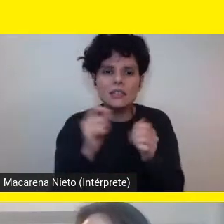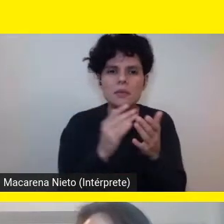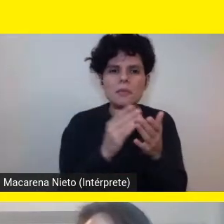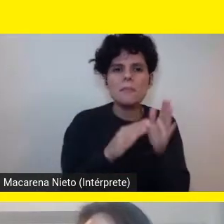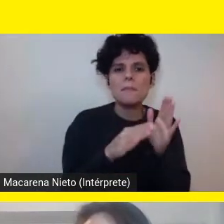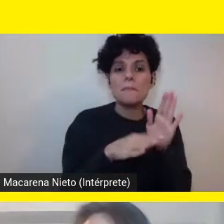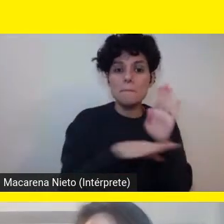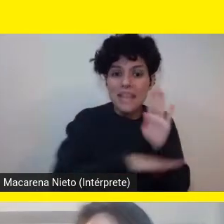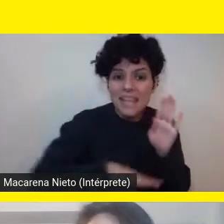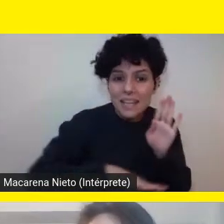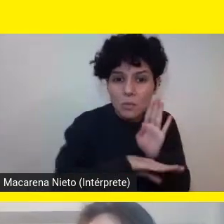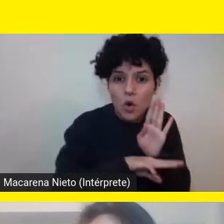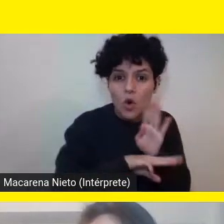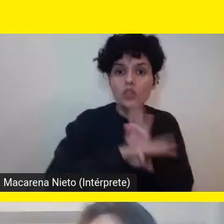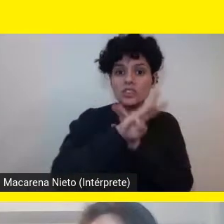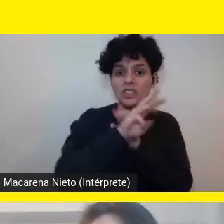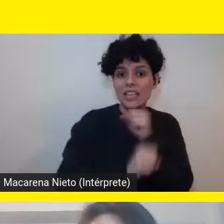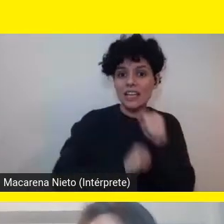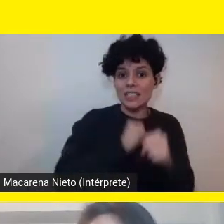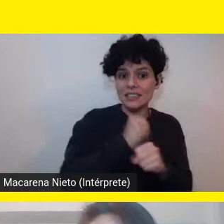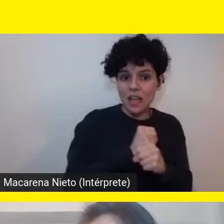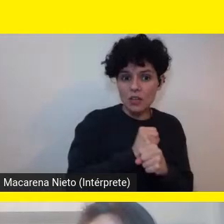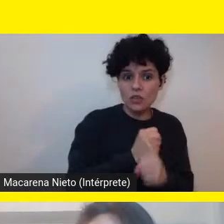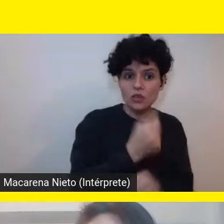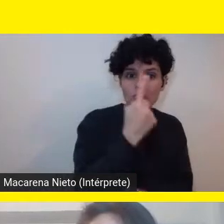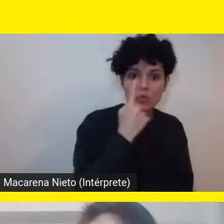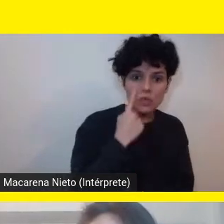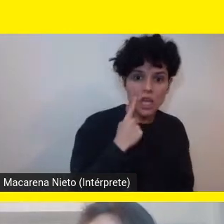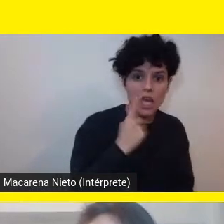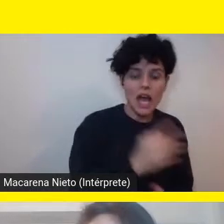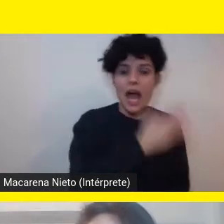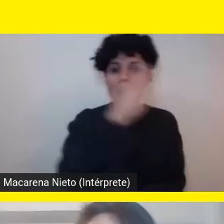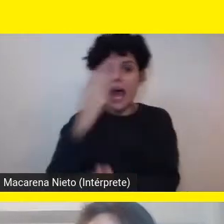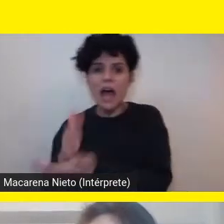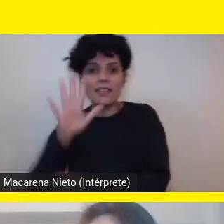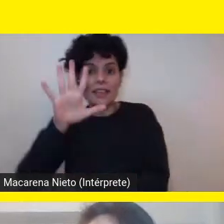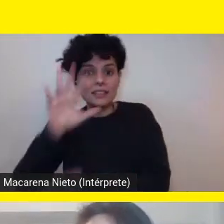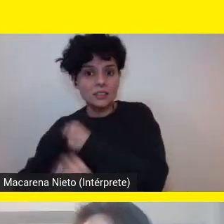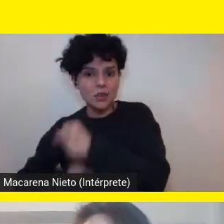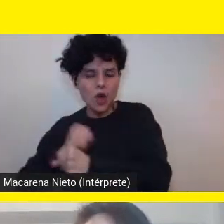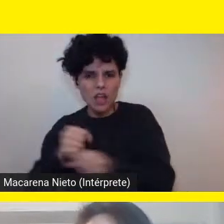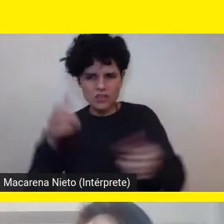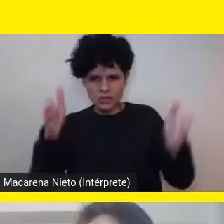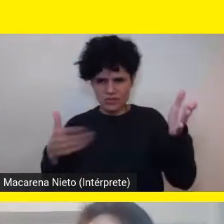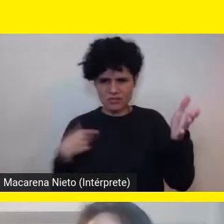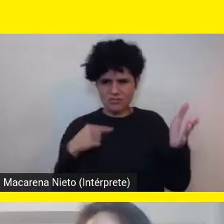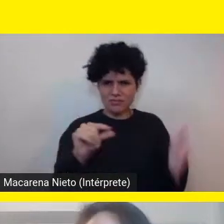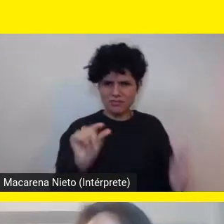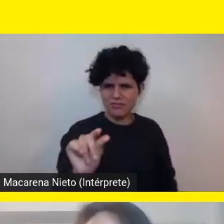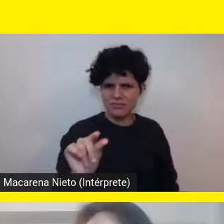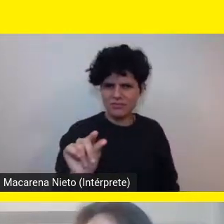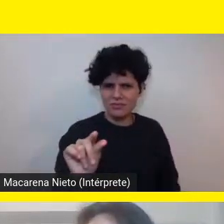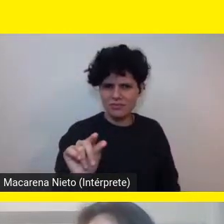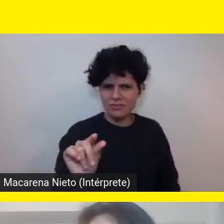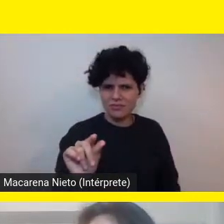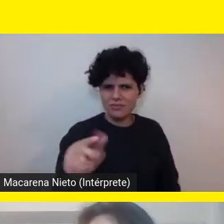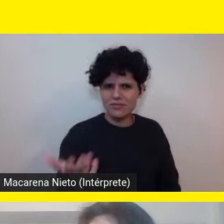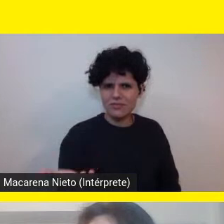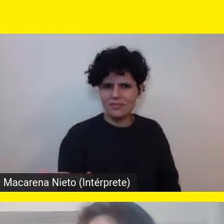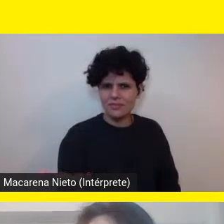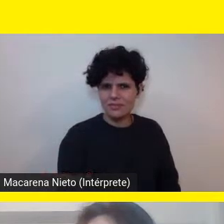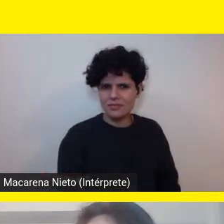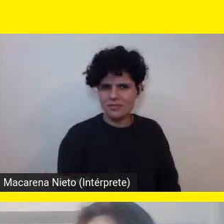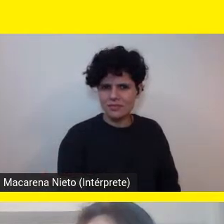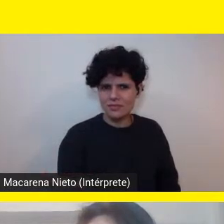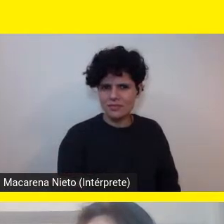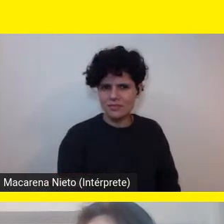en los 3 años y 1 día a 5 años. ¿Ya? Es una pena que estableció el legislador, que también es baja.